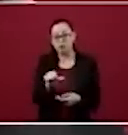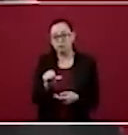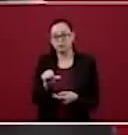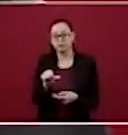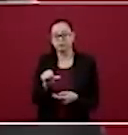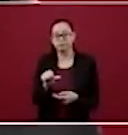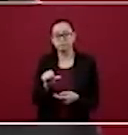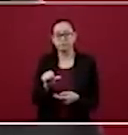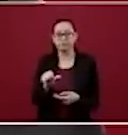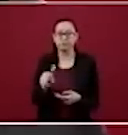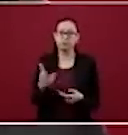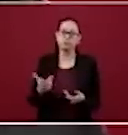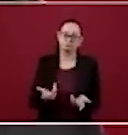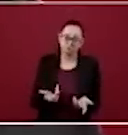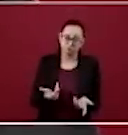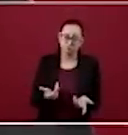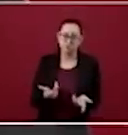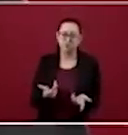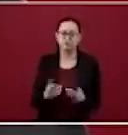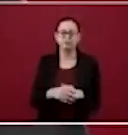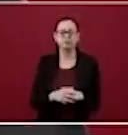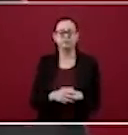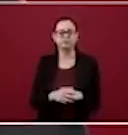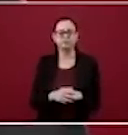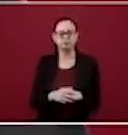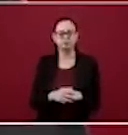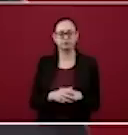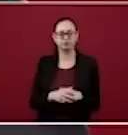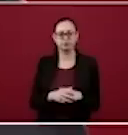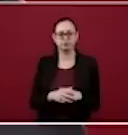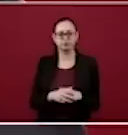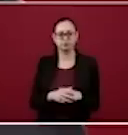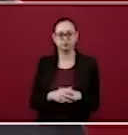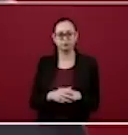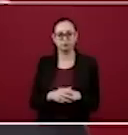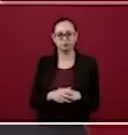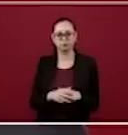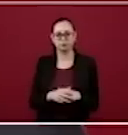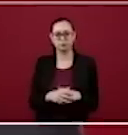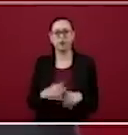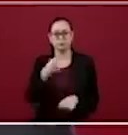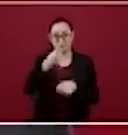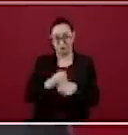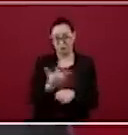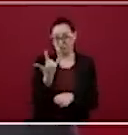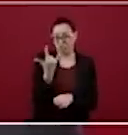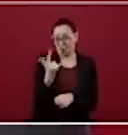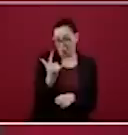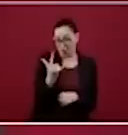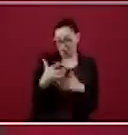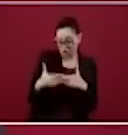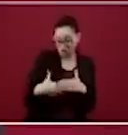sobre todo luego de la elección del 1 de julio,